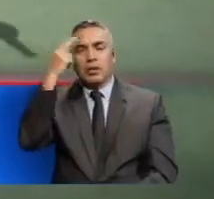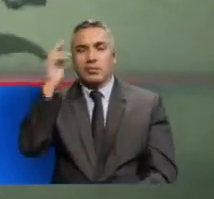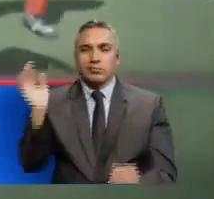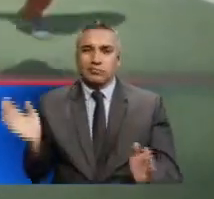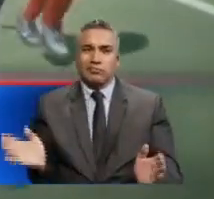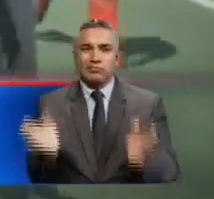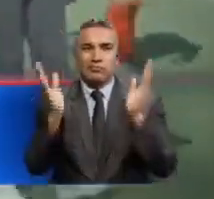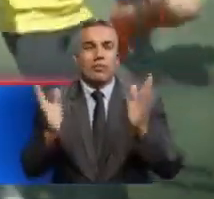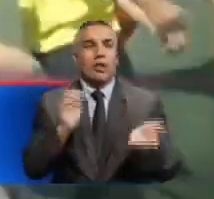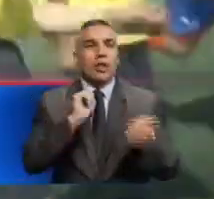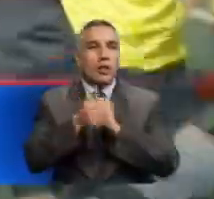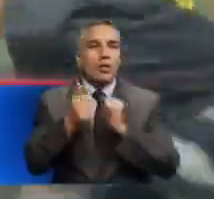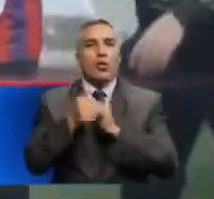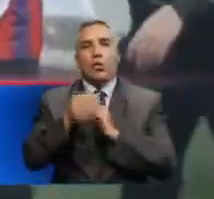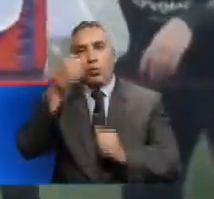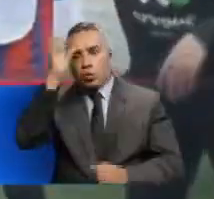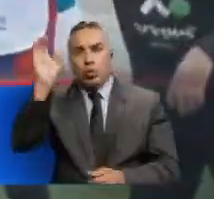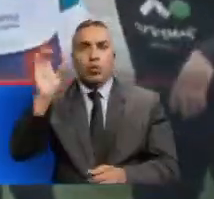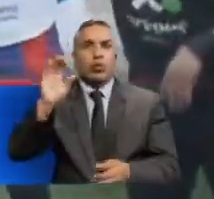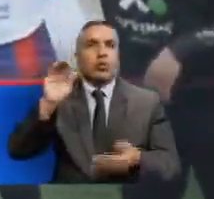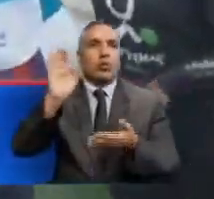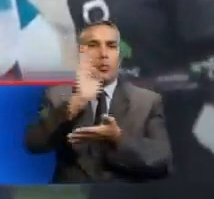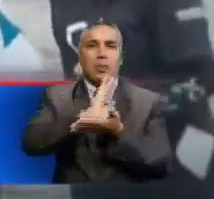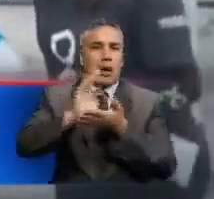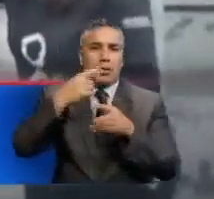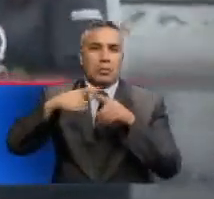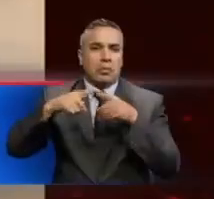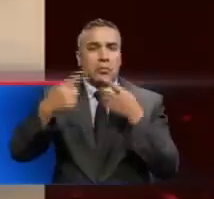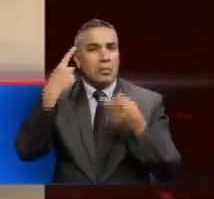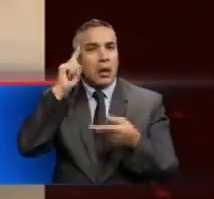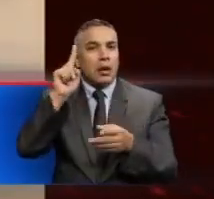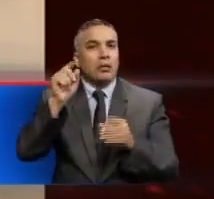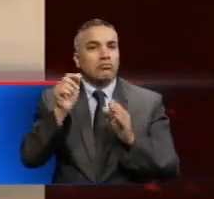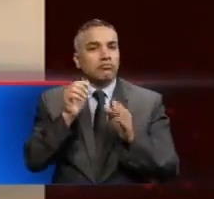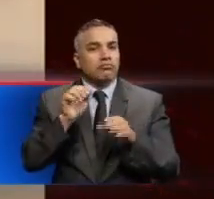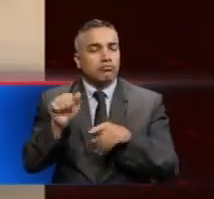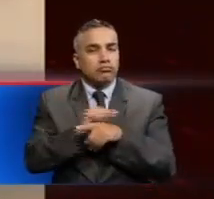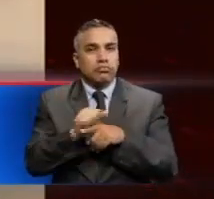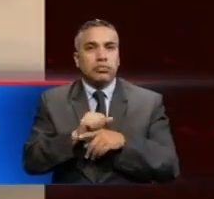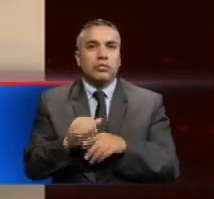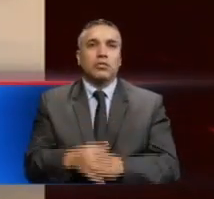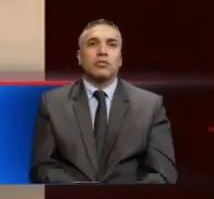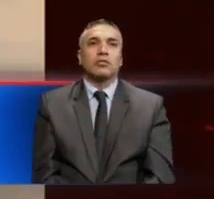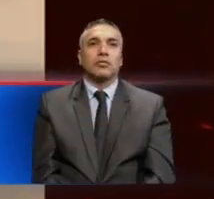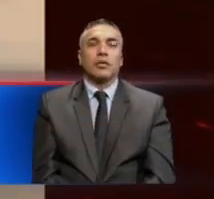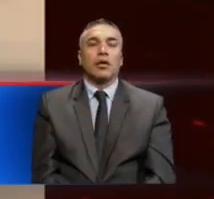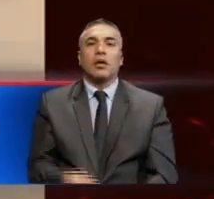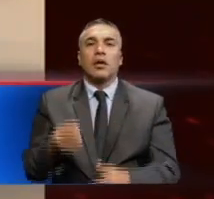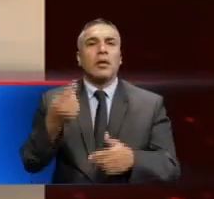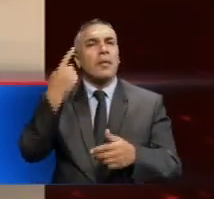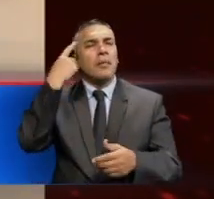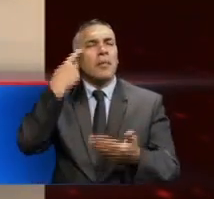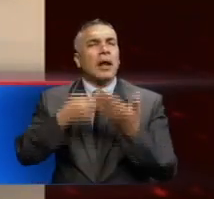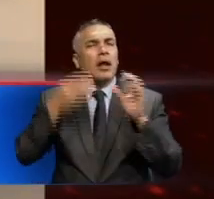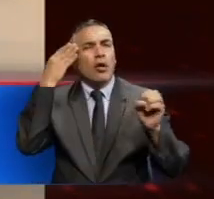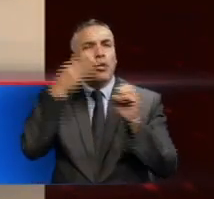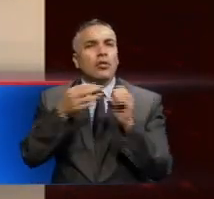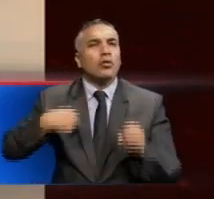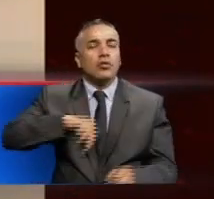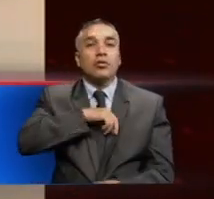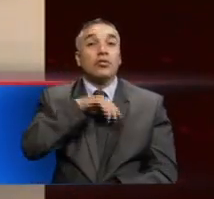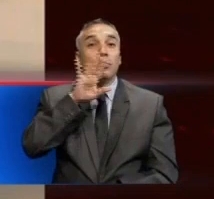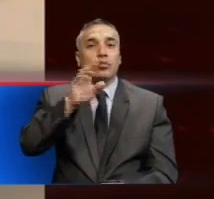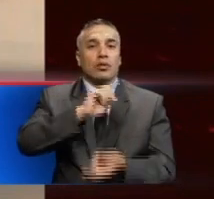deportivas y culturales en los barrios de todo el país. El principal objetivo de Hincha de mi Barrio es transformar las